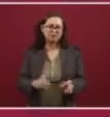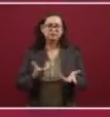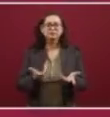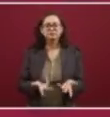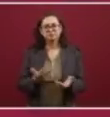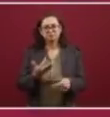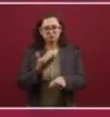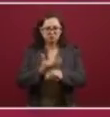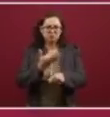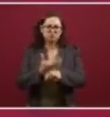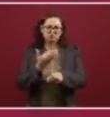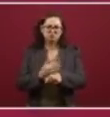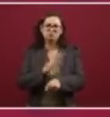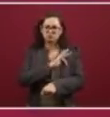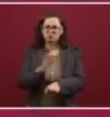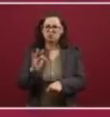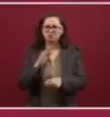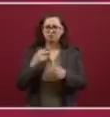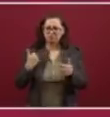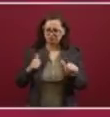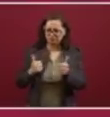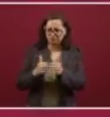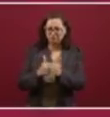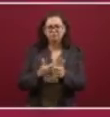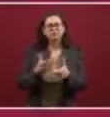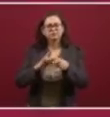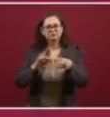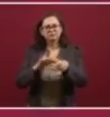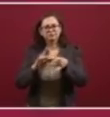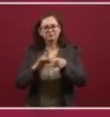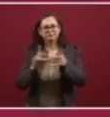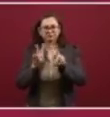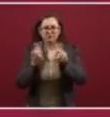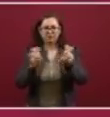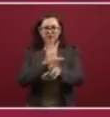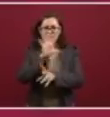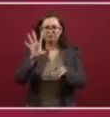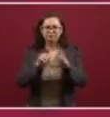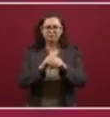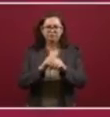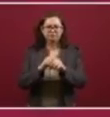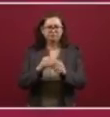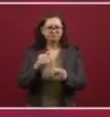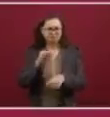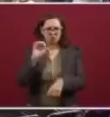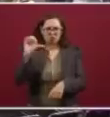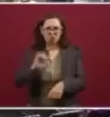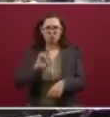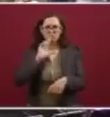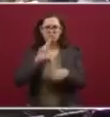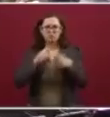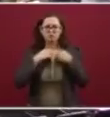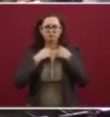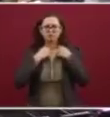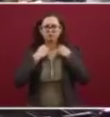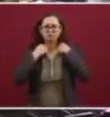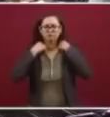al día, al corriente, no dejar nada sin responder. Empezamos por